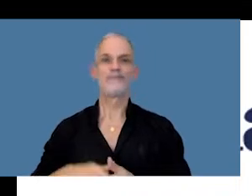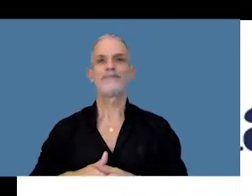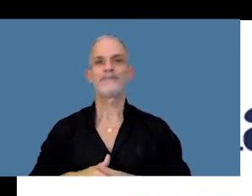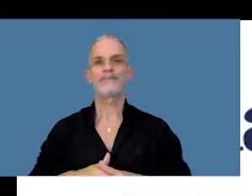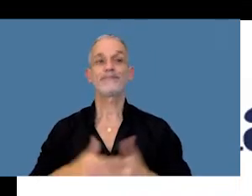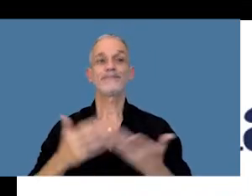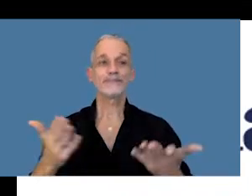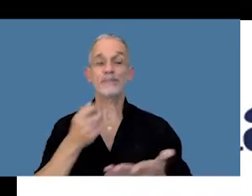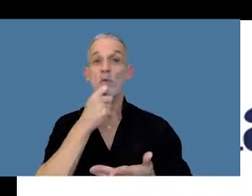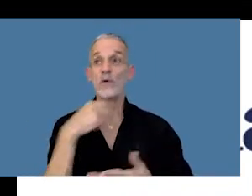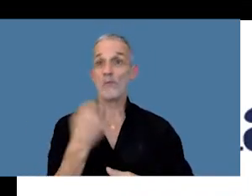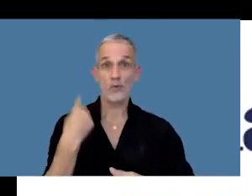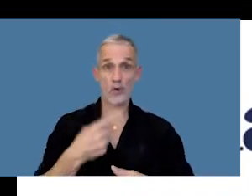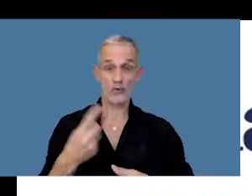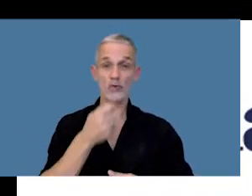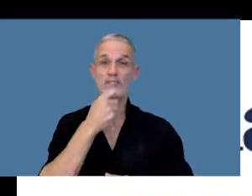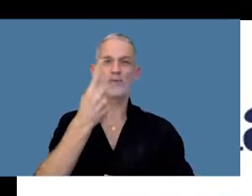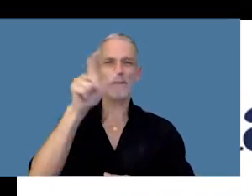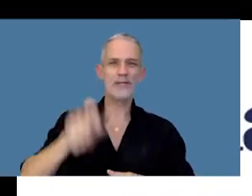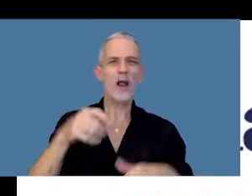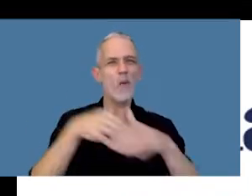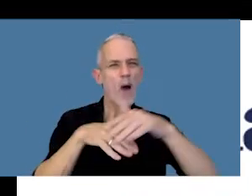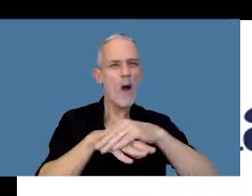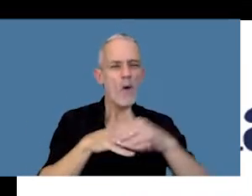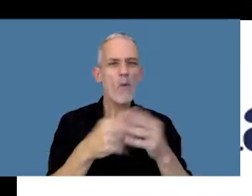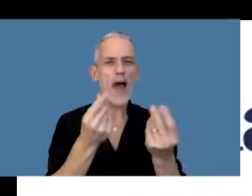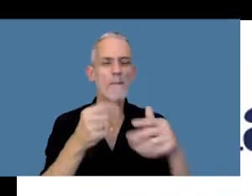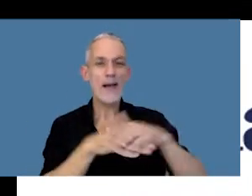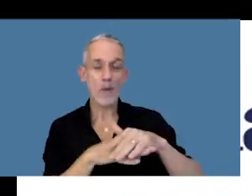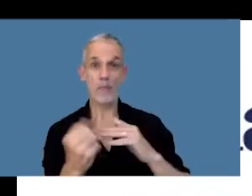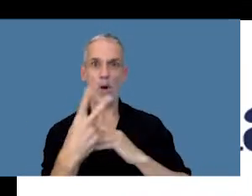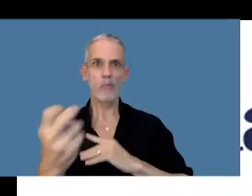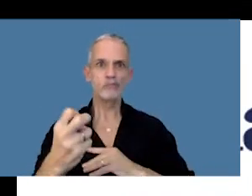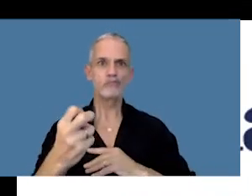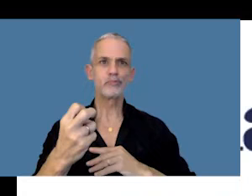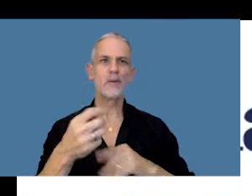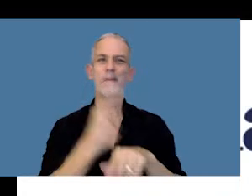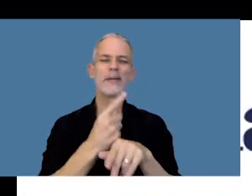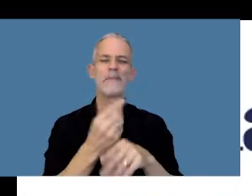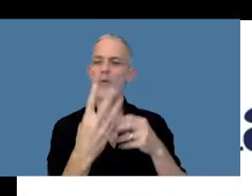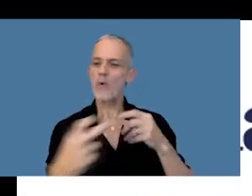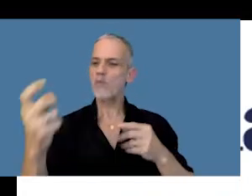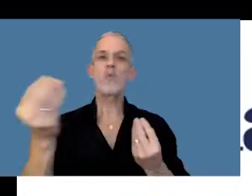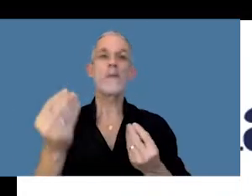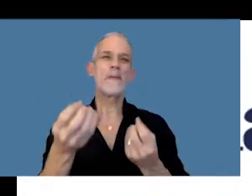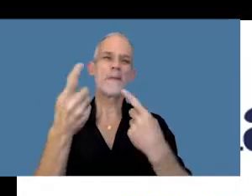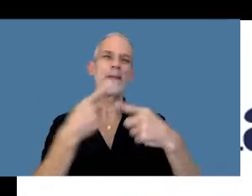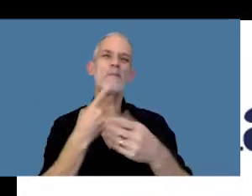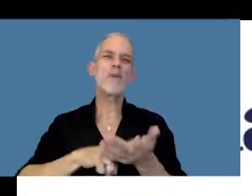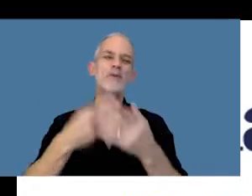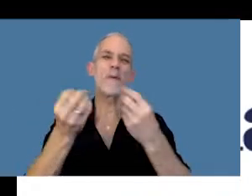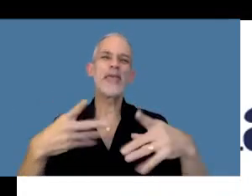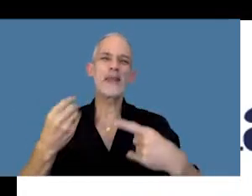En el caso nuestro, si alguien atesorara dinero, la percepción primero va contra bienes personales, si